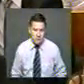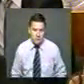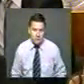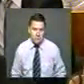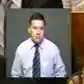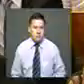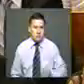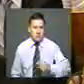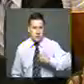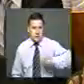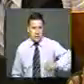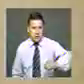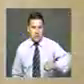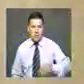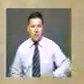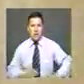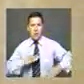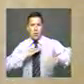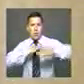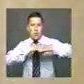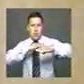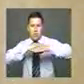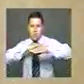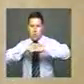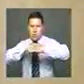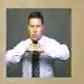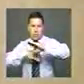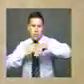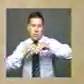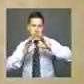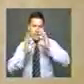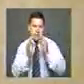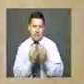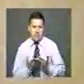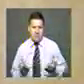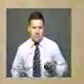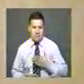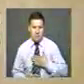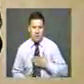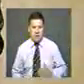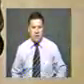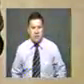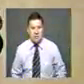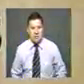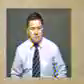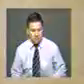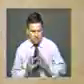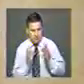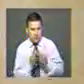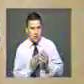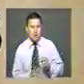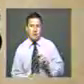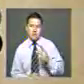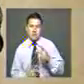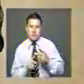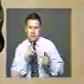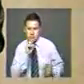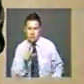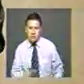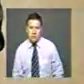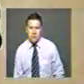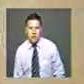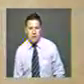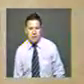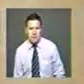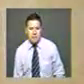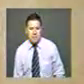el derecho a un trato igualitario frente a los otros tipos de familias existentes en nuestro país. Segunda pregunta.